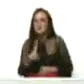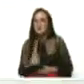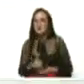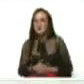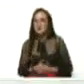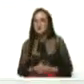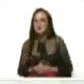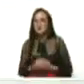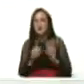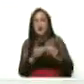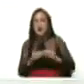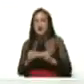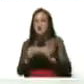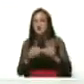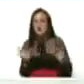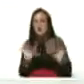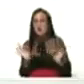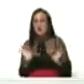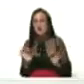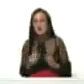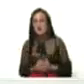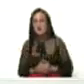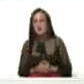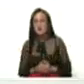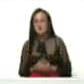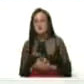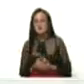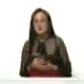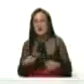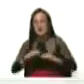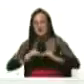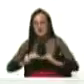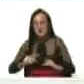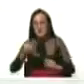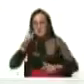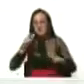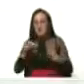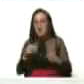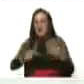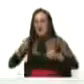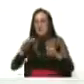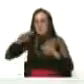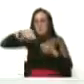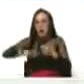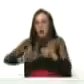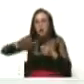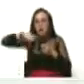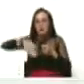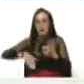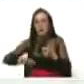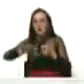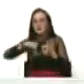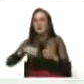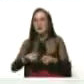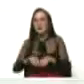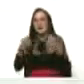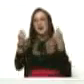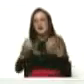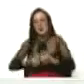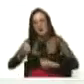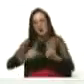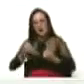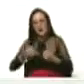seis meses, no han hecho nada. Ahí está la alcantarilla, destruida. Y la gente pasando con sus carros, con sus motos, dañándose,